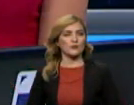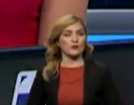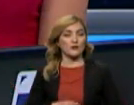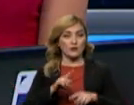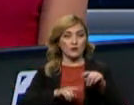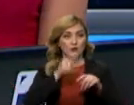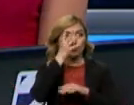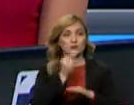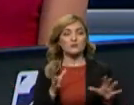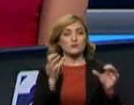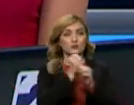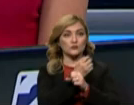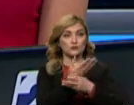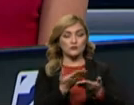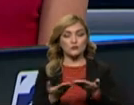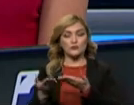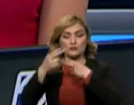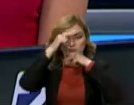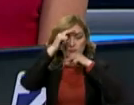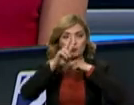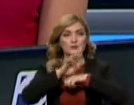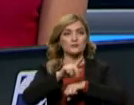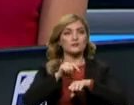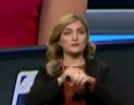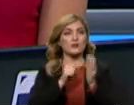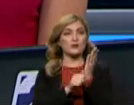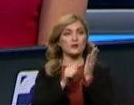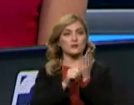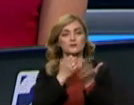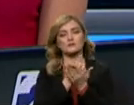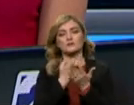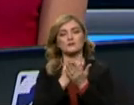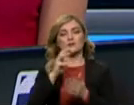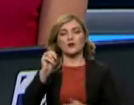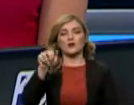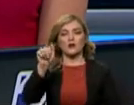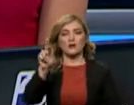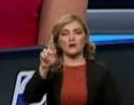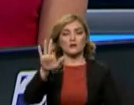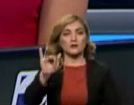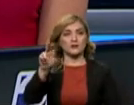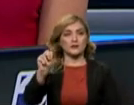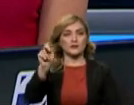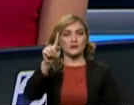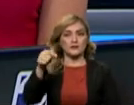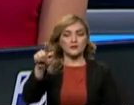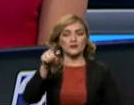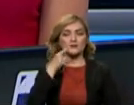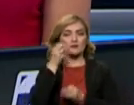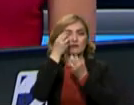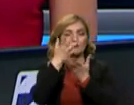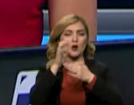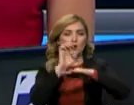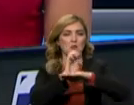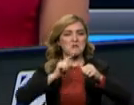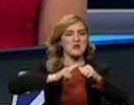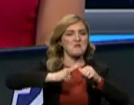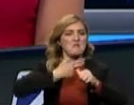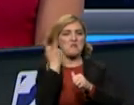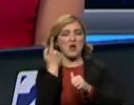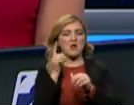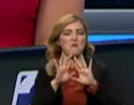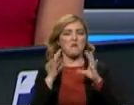Amigos, buenas noches, bienvenidos a 24 horas. El ministro de Economía, Richard Martínez, informó que el país es el primero en emitir el bono